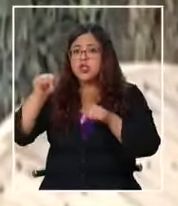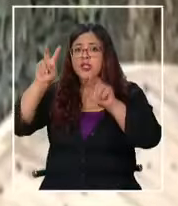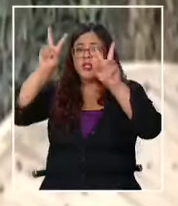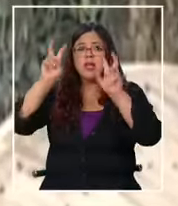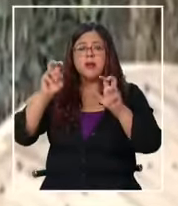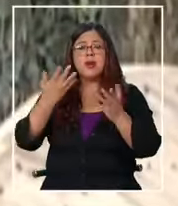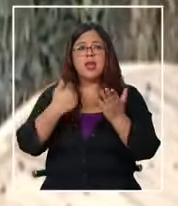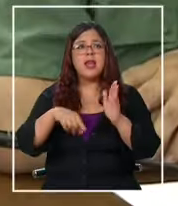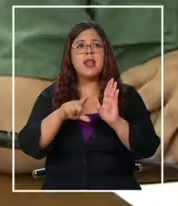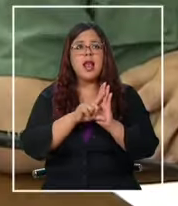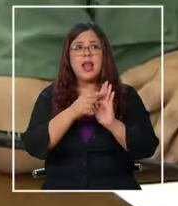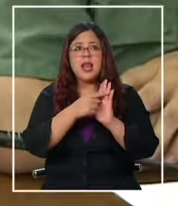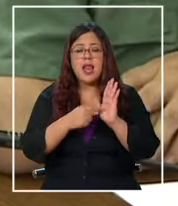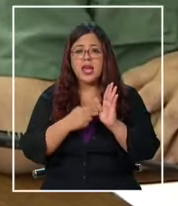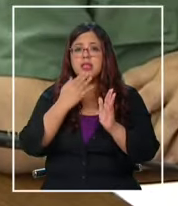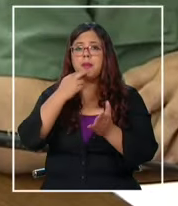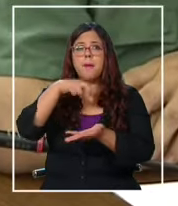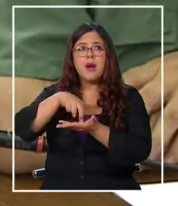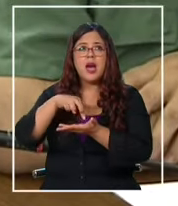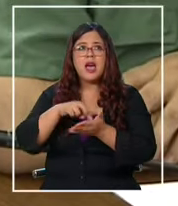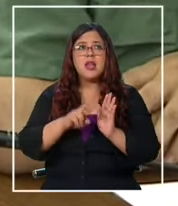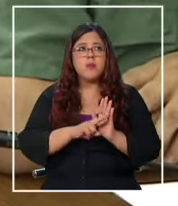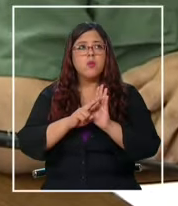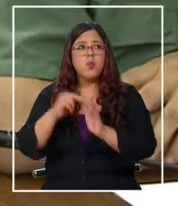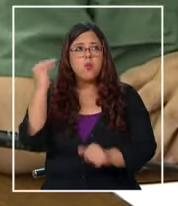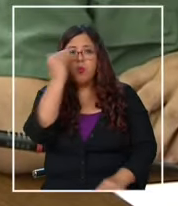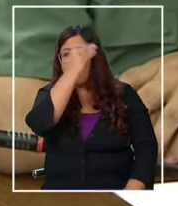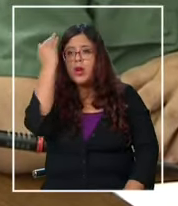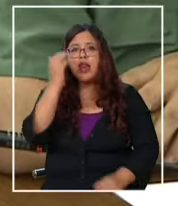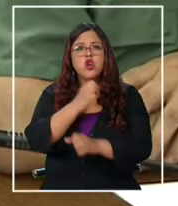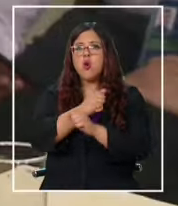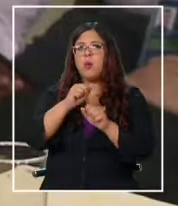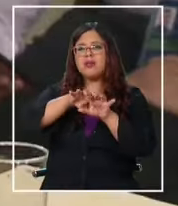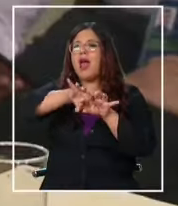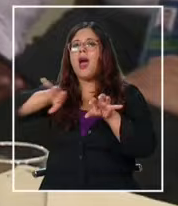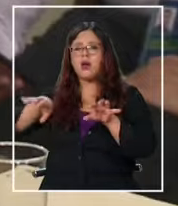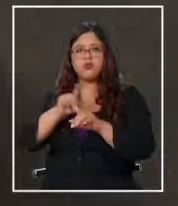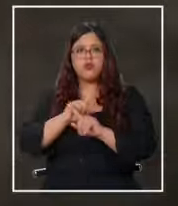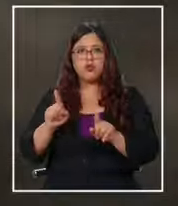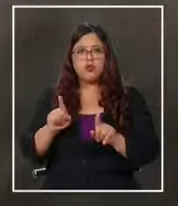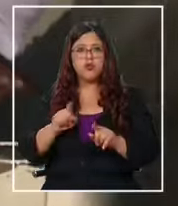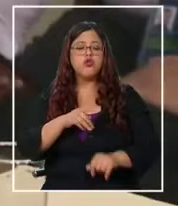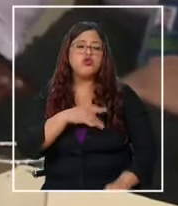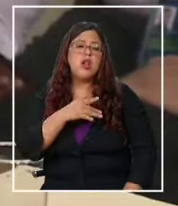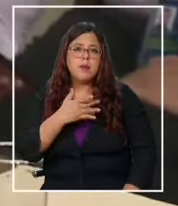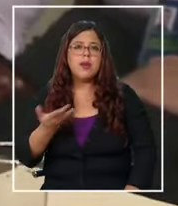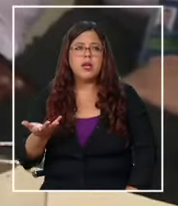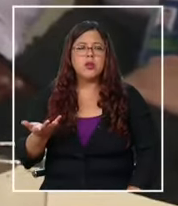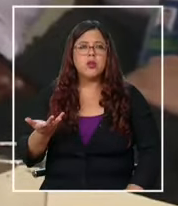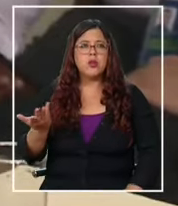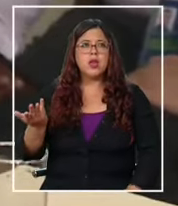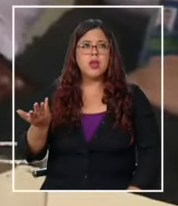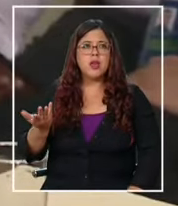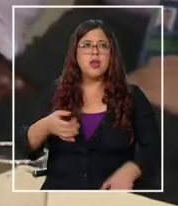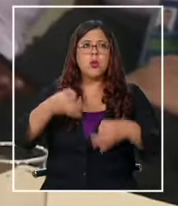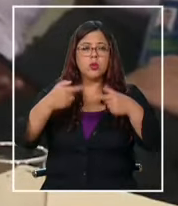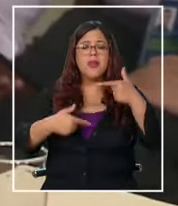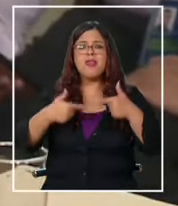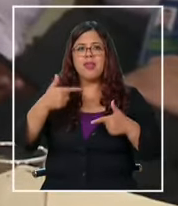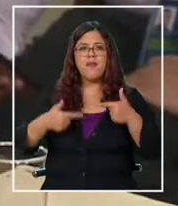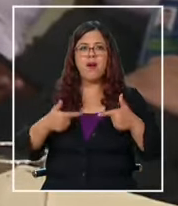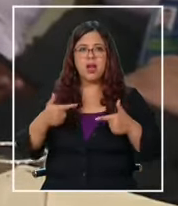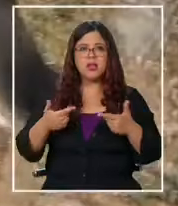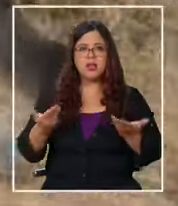cual la legislación y los parlamentarios, los representantes populares no pueden estar ajenos. Lamento mucho que se abra el debate y